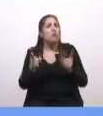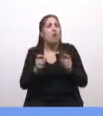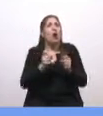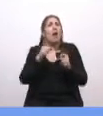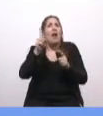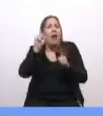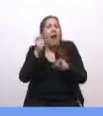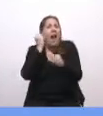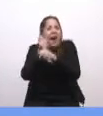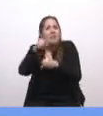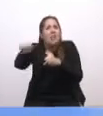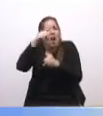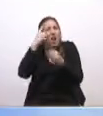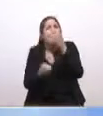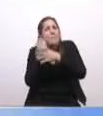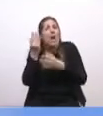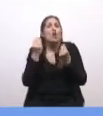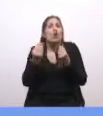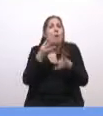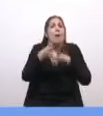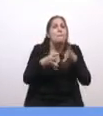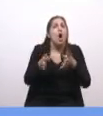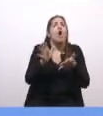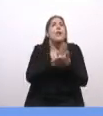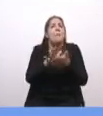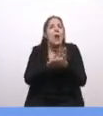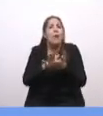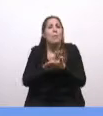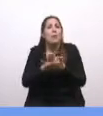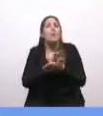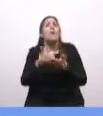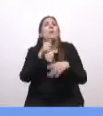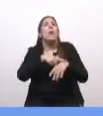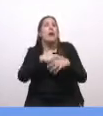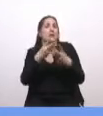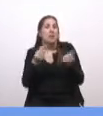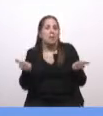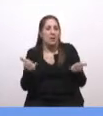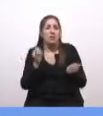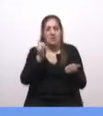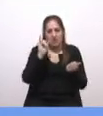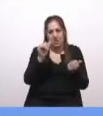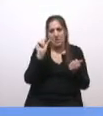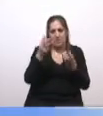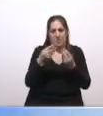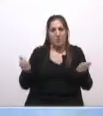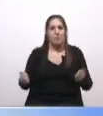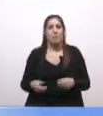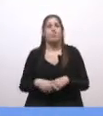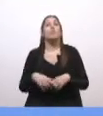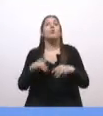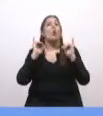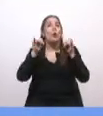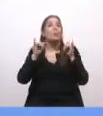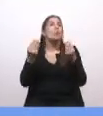inventores de máquinas para lavar el caucho la verdad que uno que él adora ya terminó en la juventud